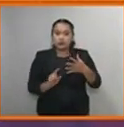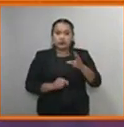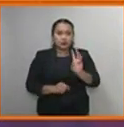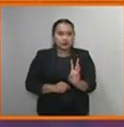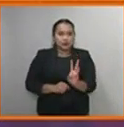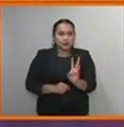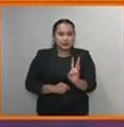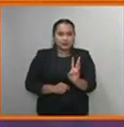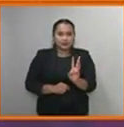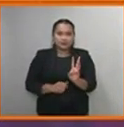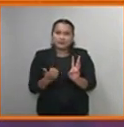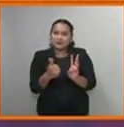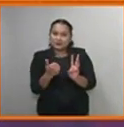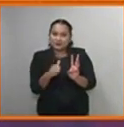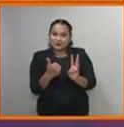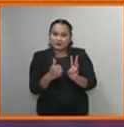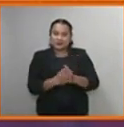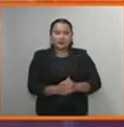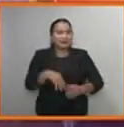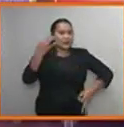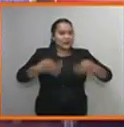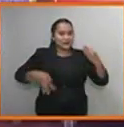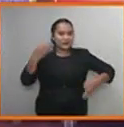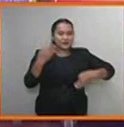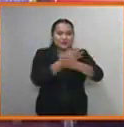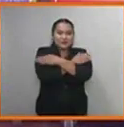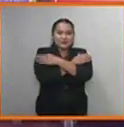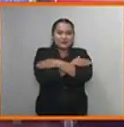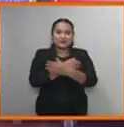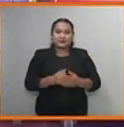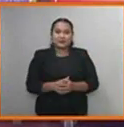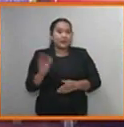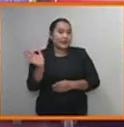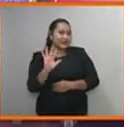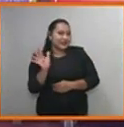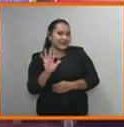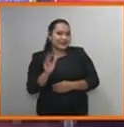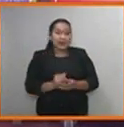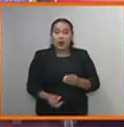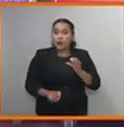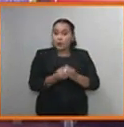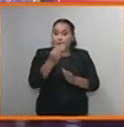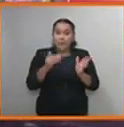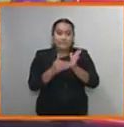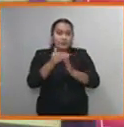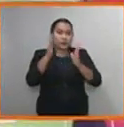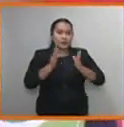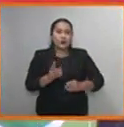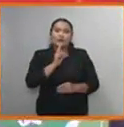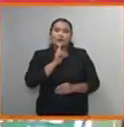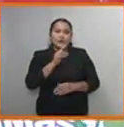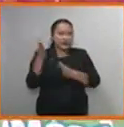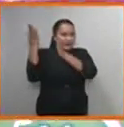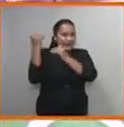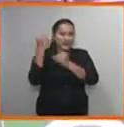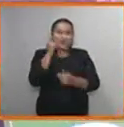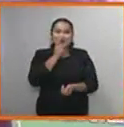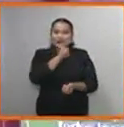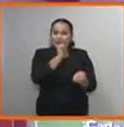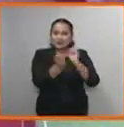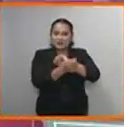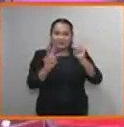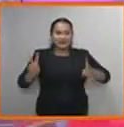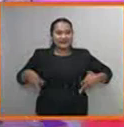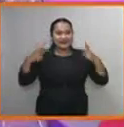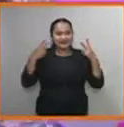número ganador fue el 10. Muchas felicidades. Me despido esperando un nuevo millonario en Honduras. Lleno de esperanza, Loto te cambia la